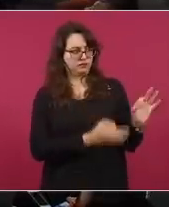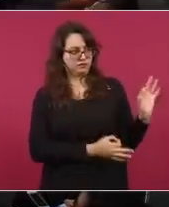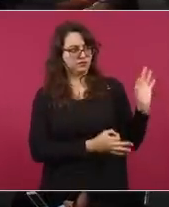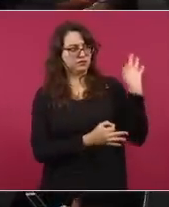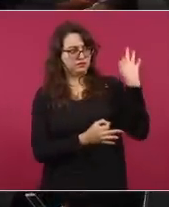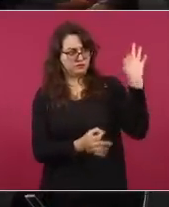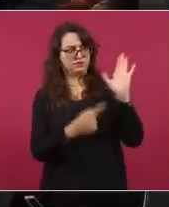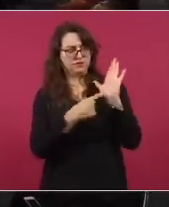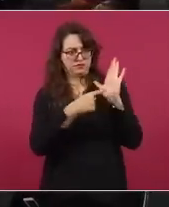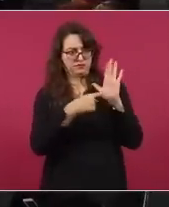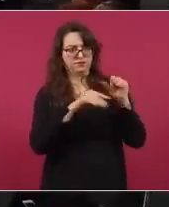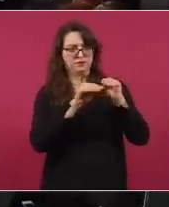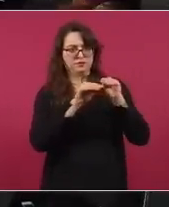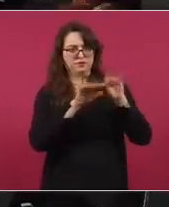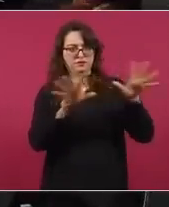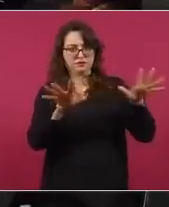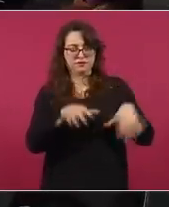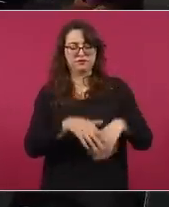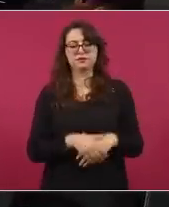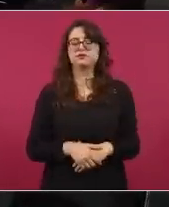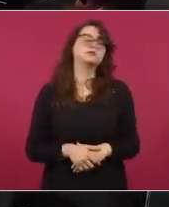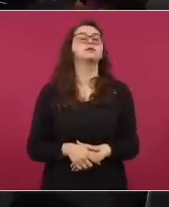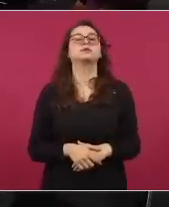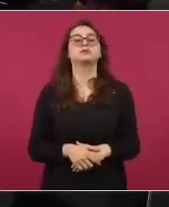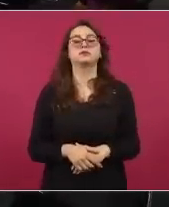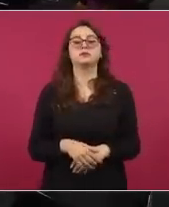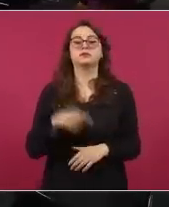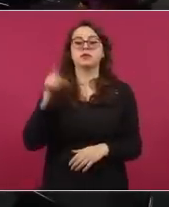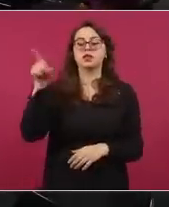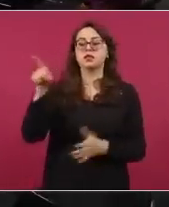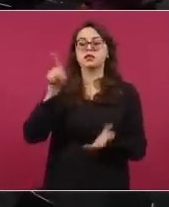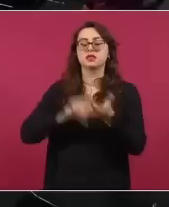resulta que la presidenta de la corte contrató